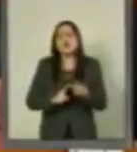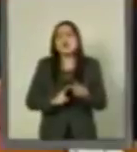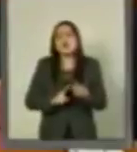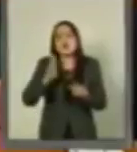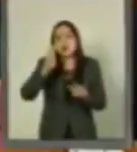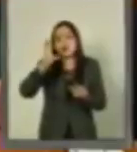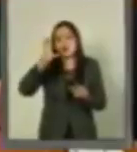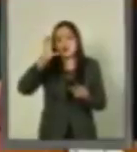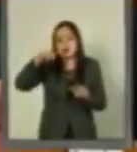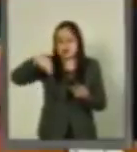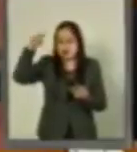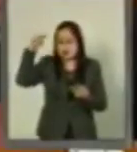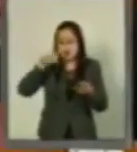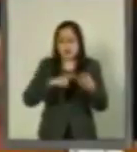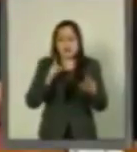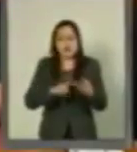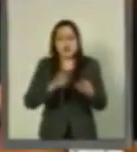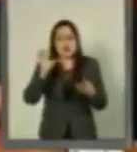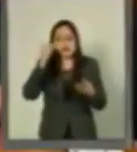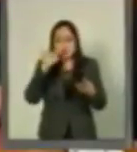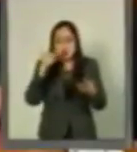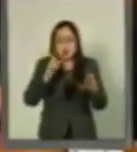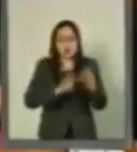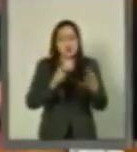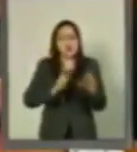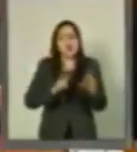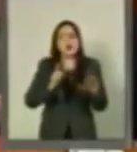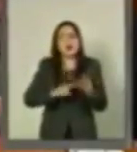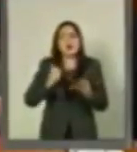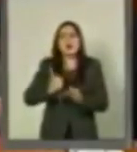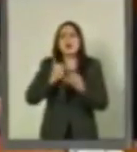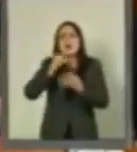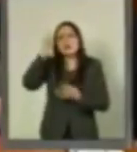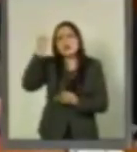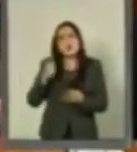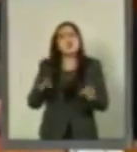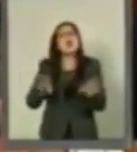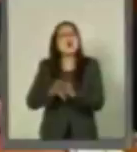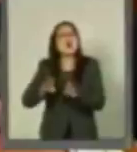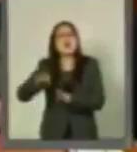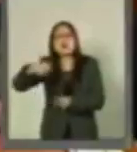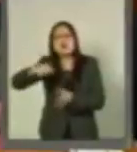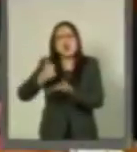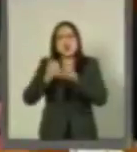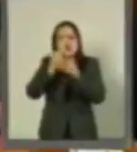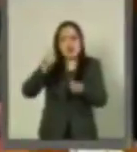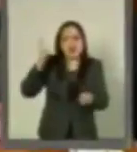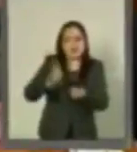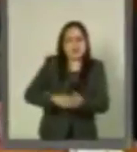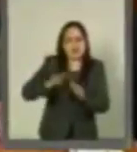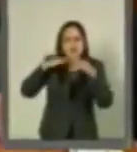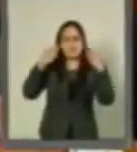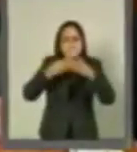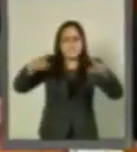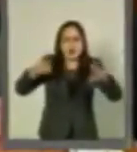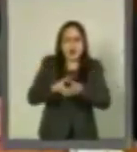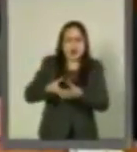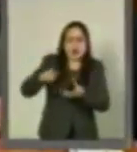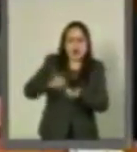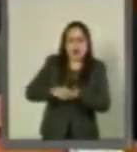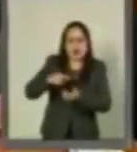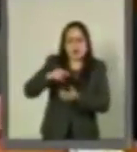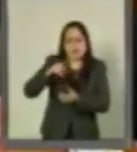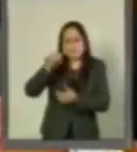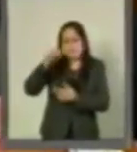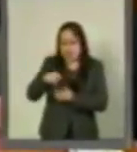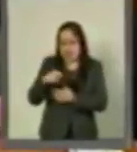Baja California? ¿Cómo van a ayudar a Chihuahua? ¿Cómo van a ayudar a Tamaulipas? Estados gobernados por el Partido Acción Nacional.